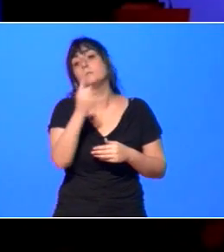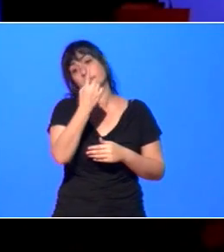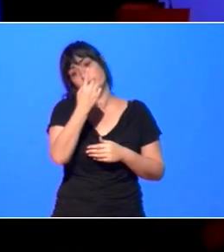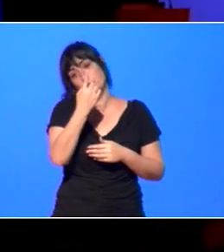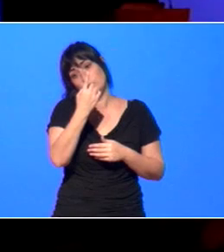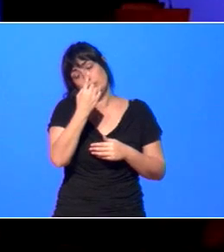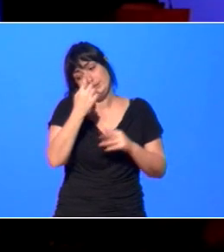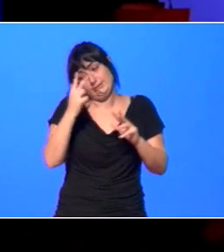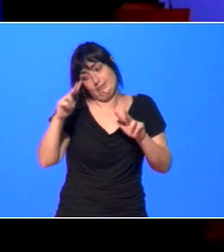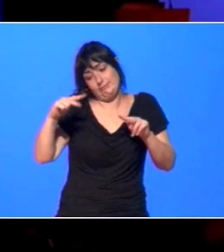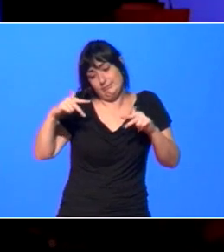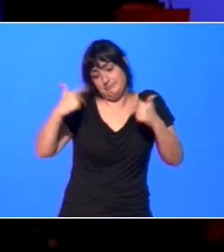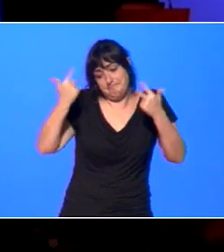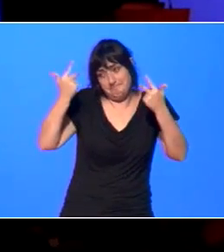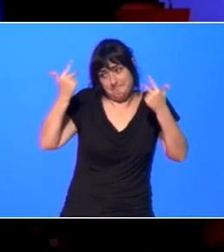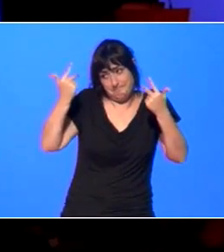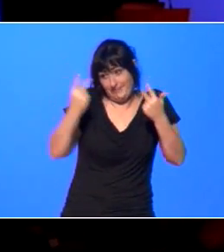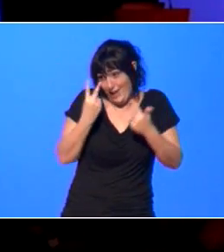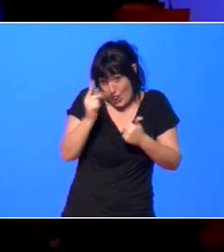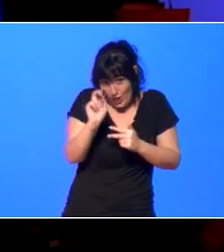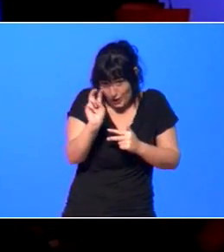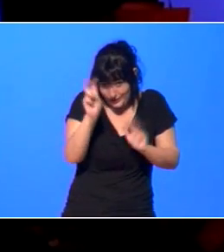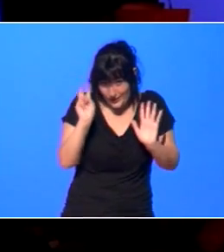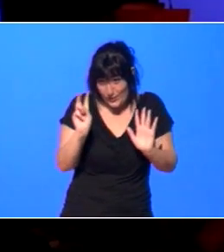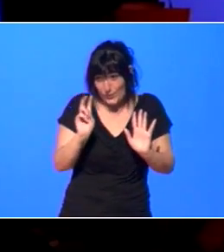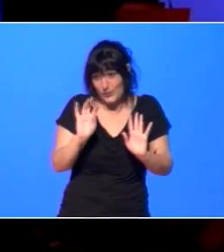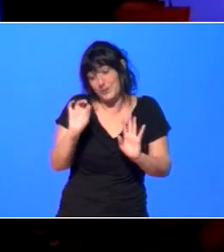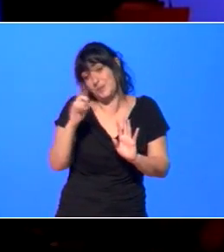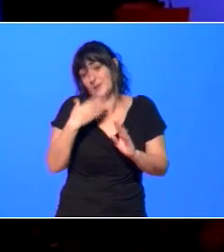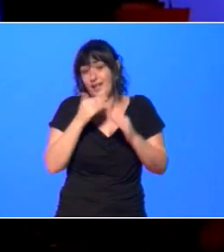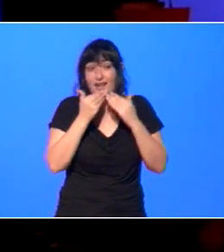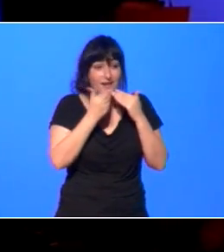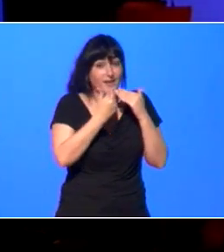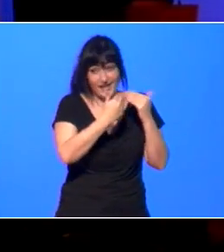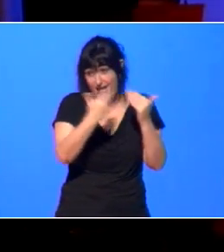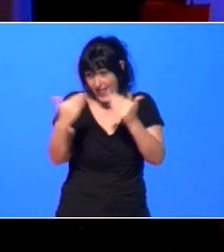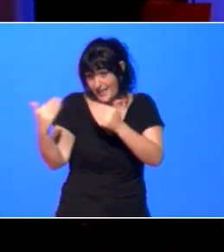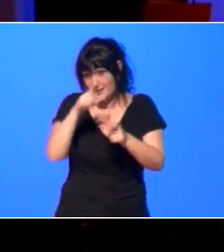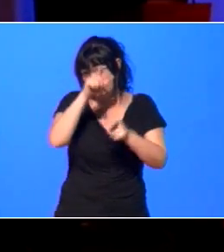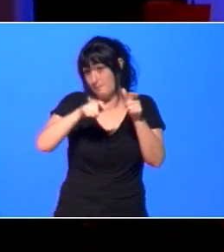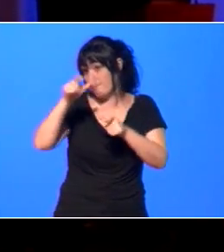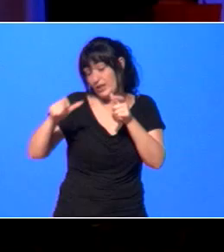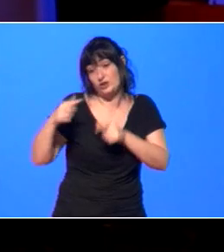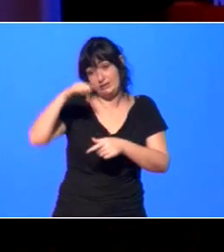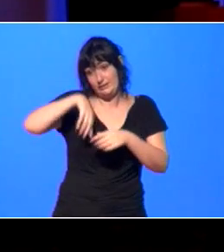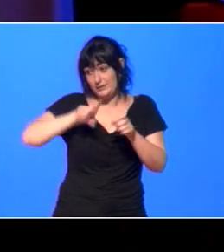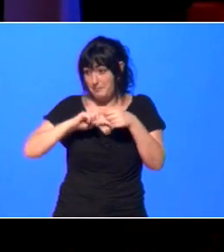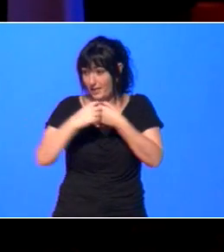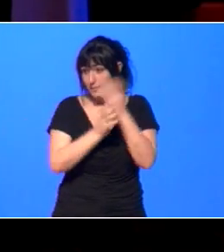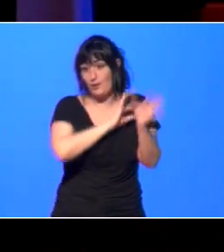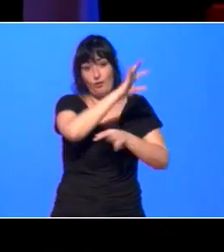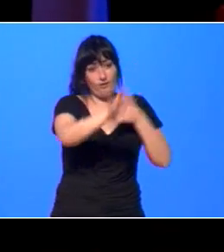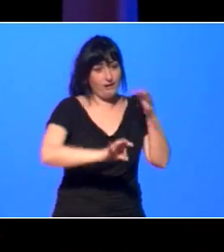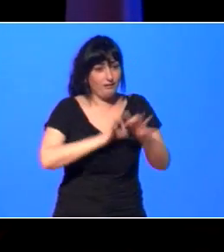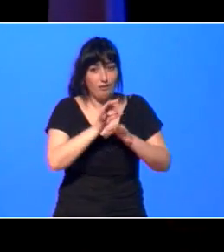Permíteme quite dos segundos para daros las gracias a todas las personas implicadas en la organización y